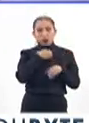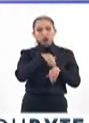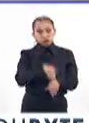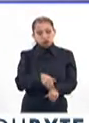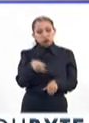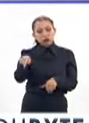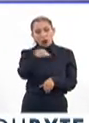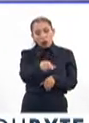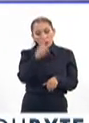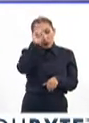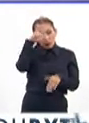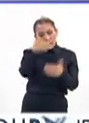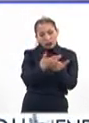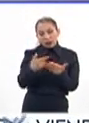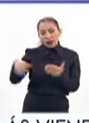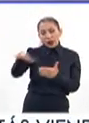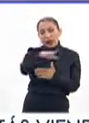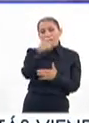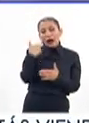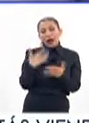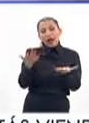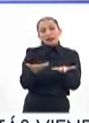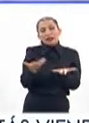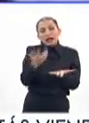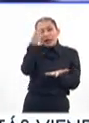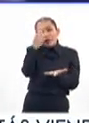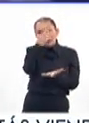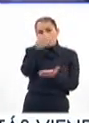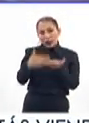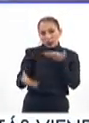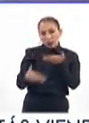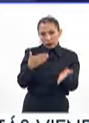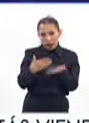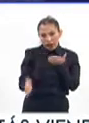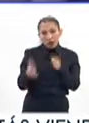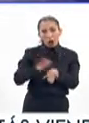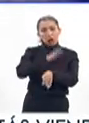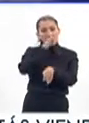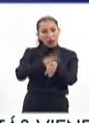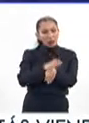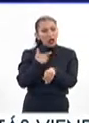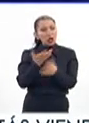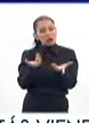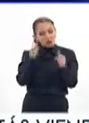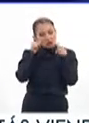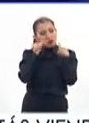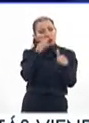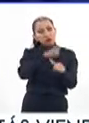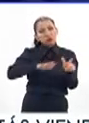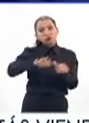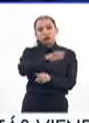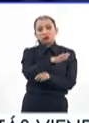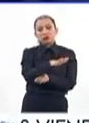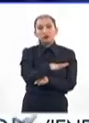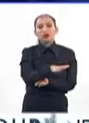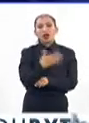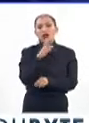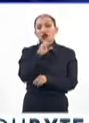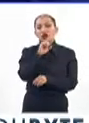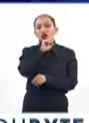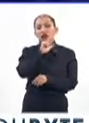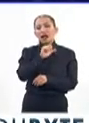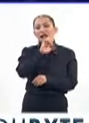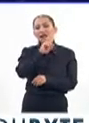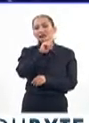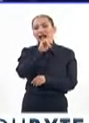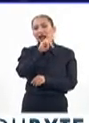una propuesta colectiva orientada a la construcción de una enfermería moderna, de excelencia y comprometida con su entorno. Rosa